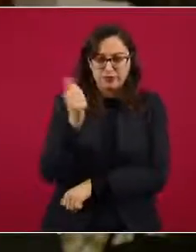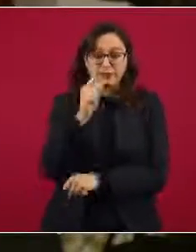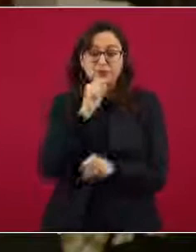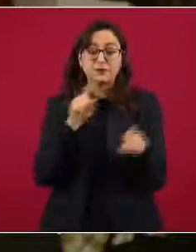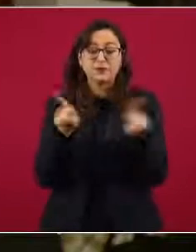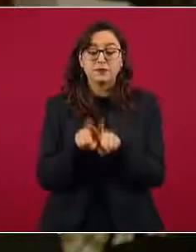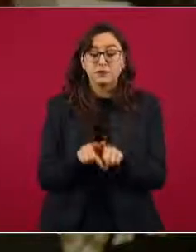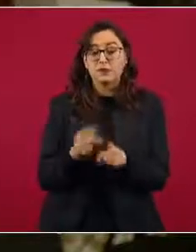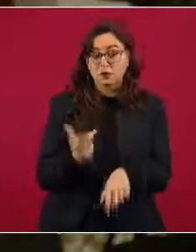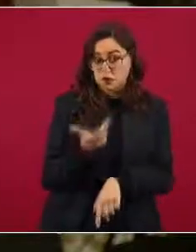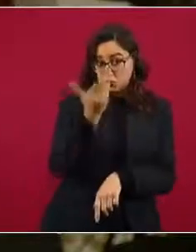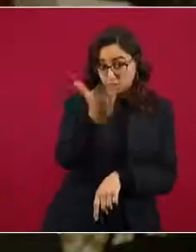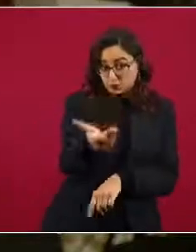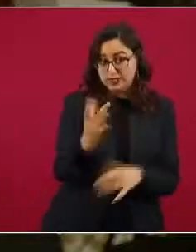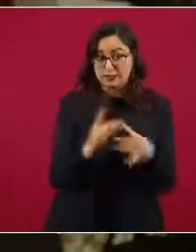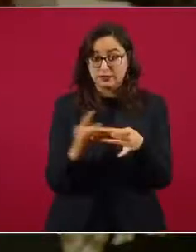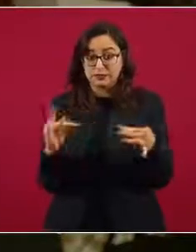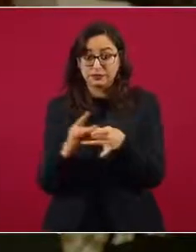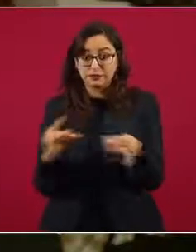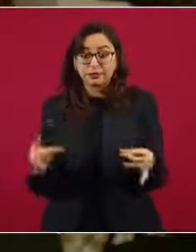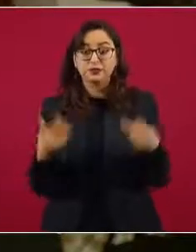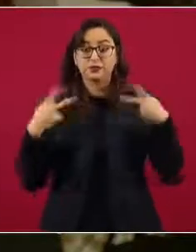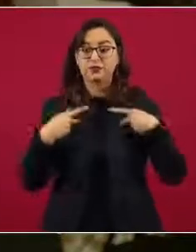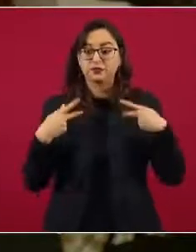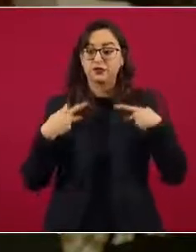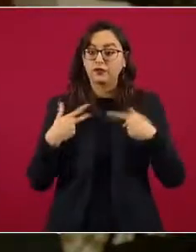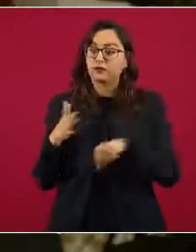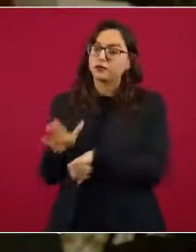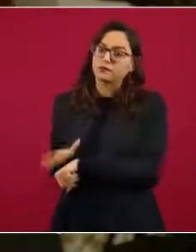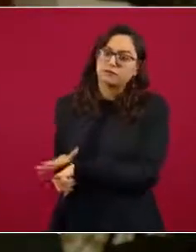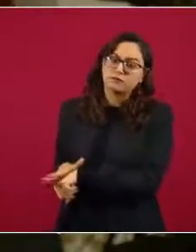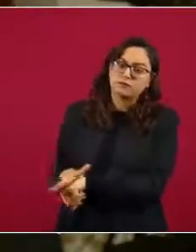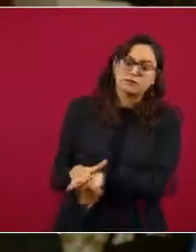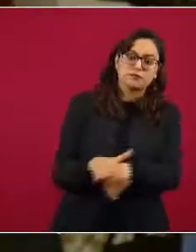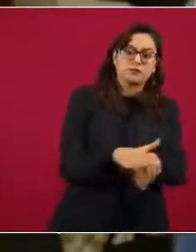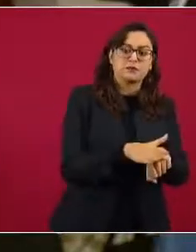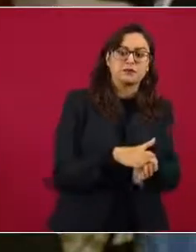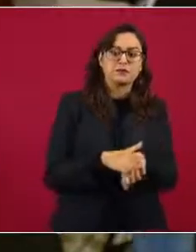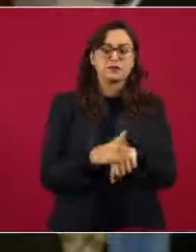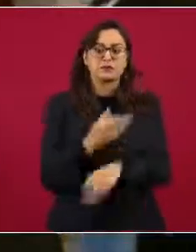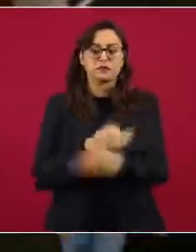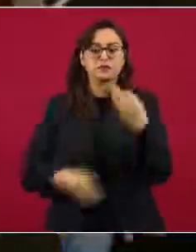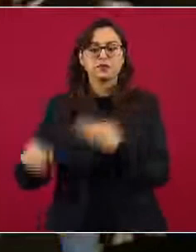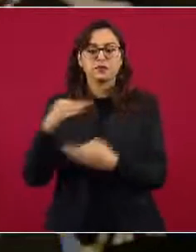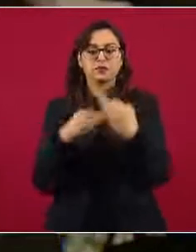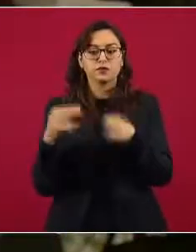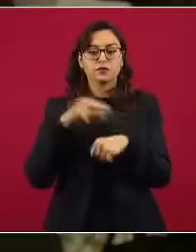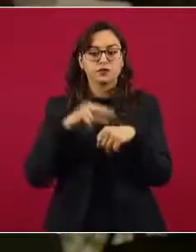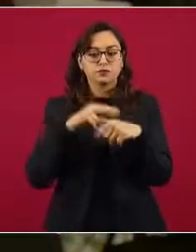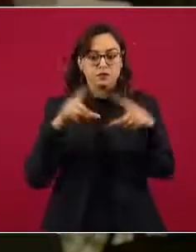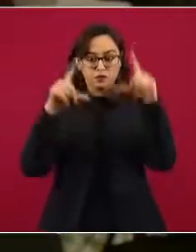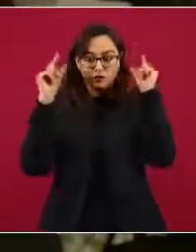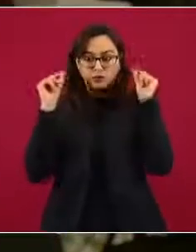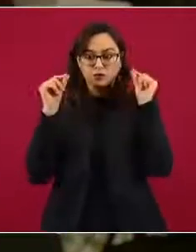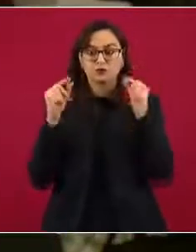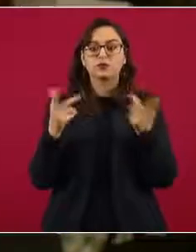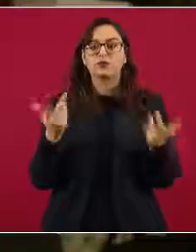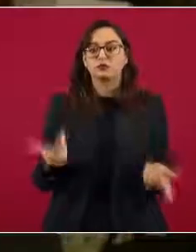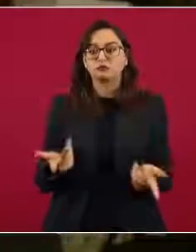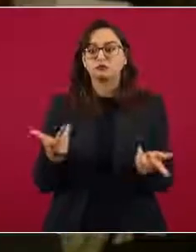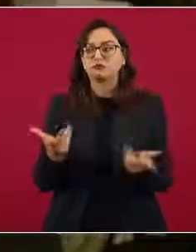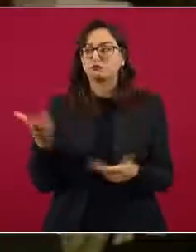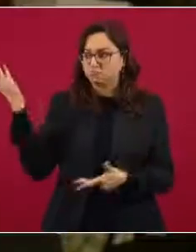que invita de manera solidaria a todos los médicos del país a acudir a la Ciudad de México